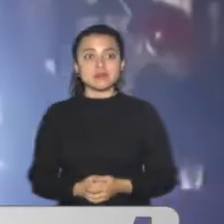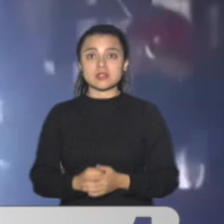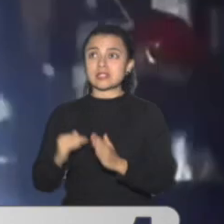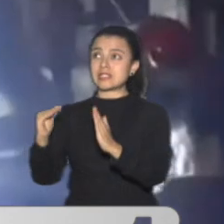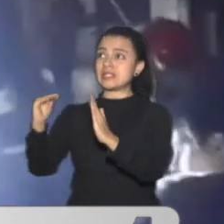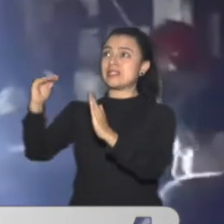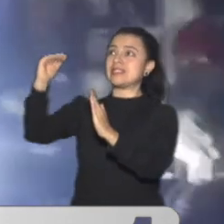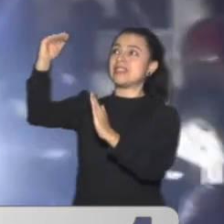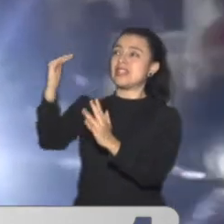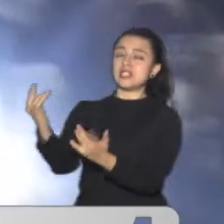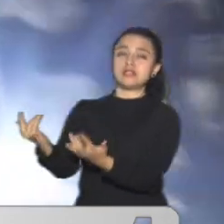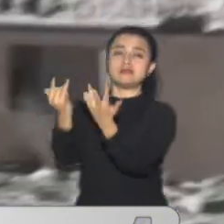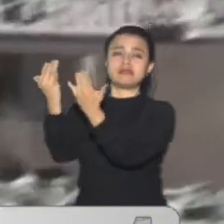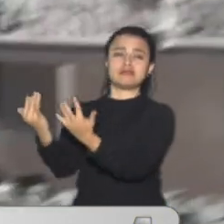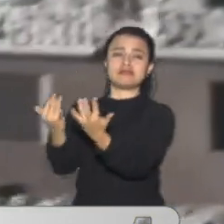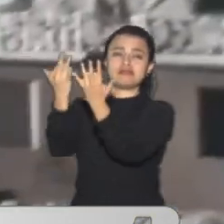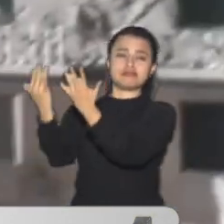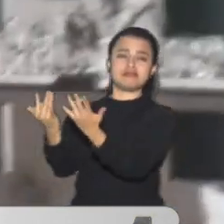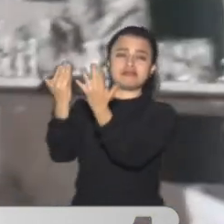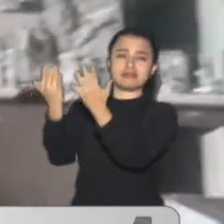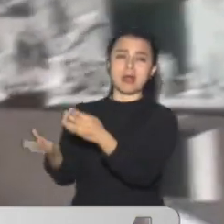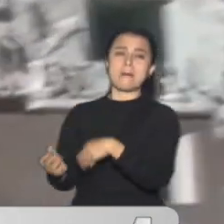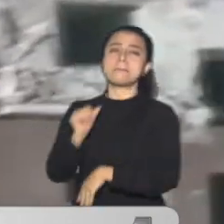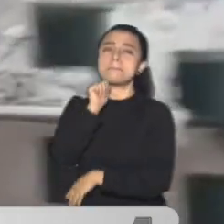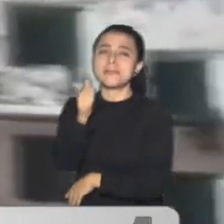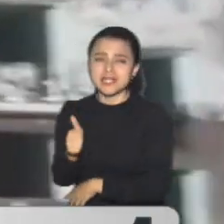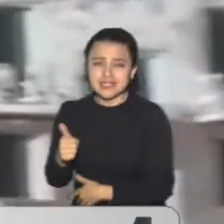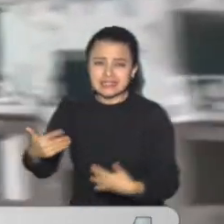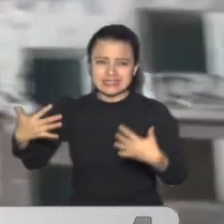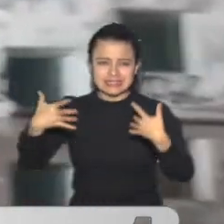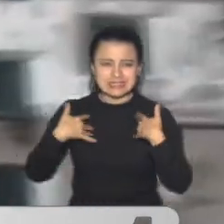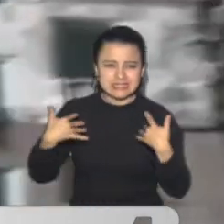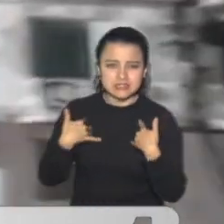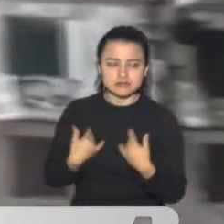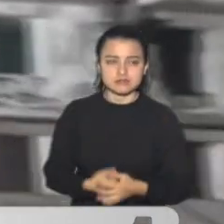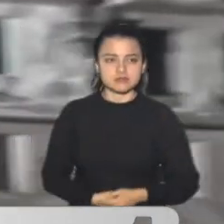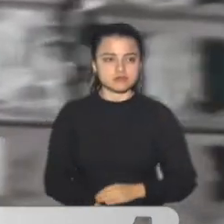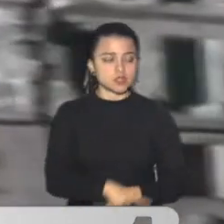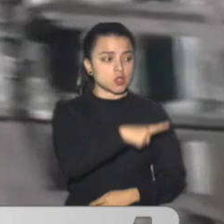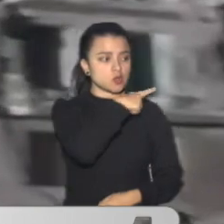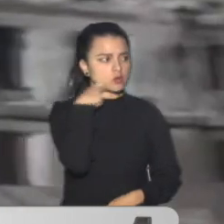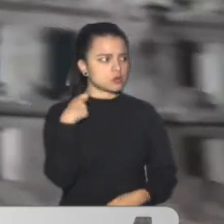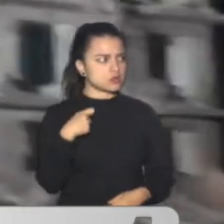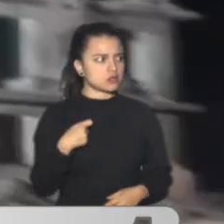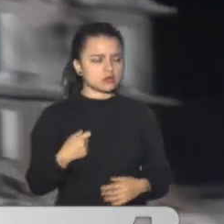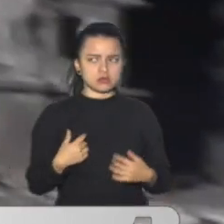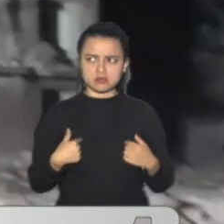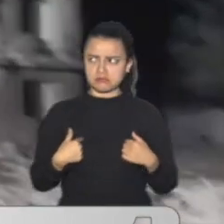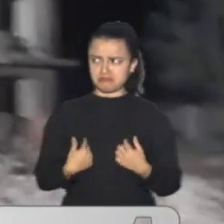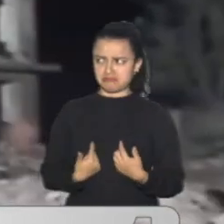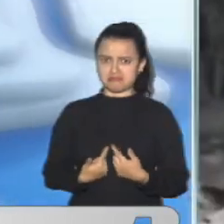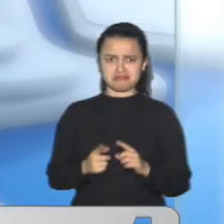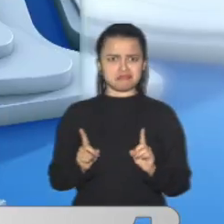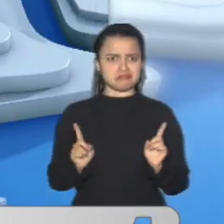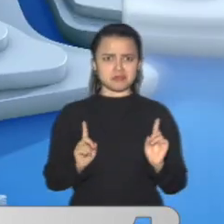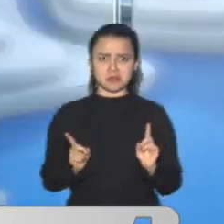centro recreativo pero hubo más víctimas por su parte moscú negó que subiera detrás de los bombardeos